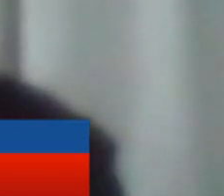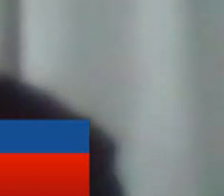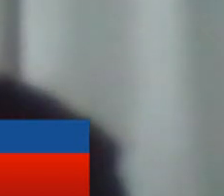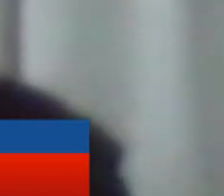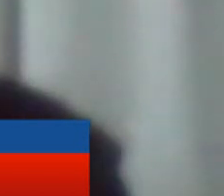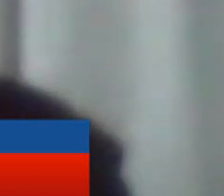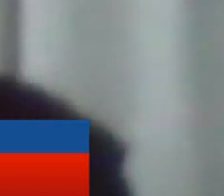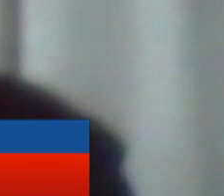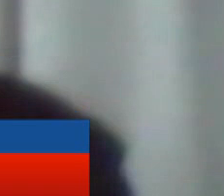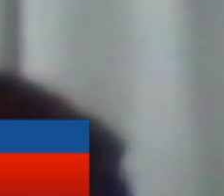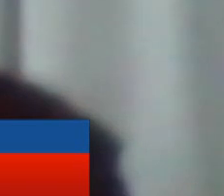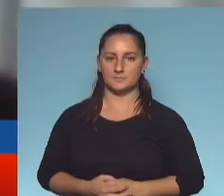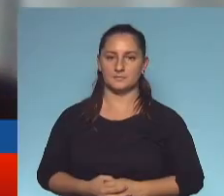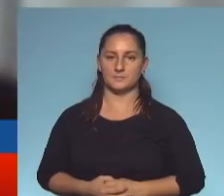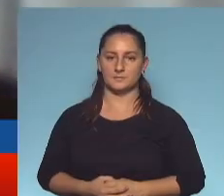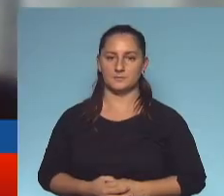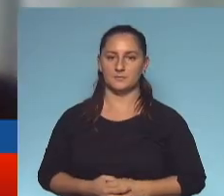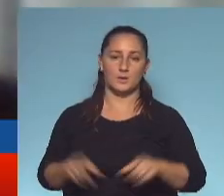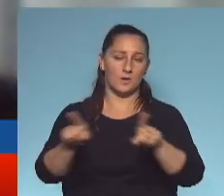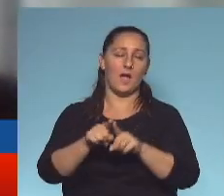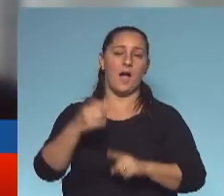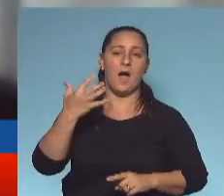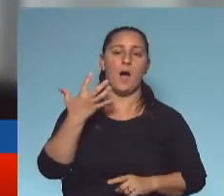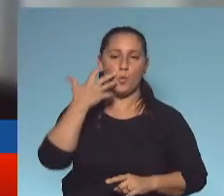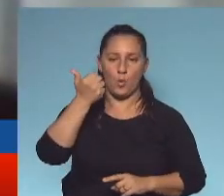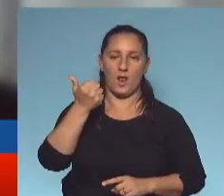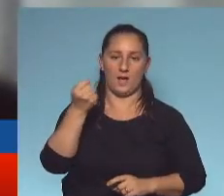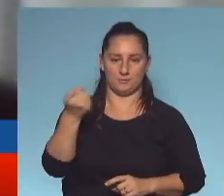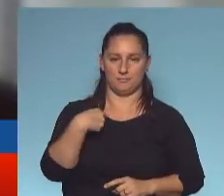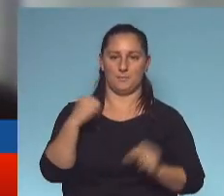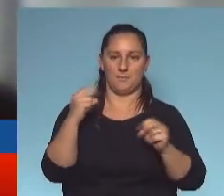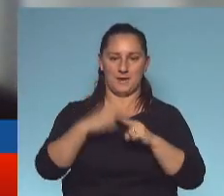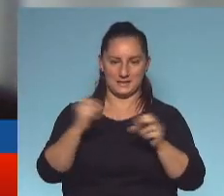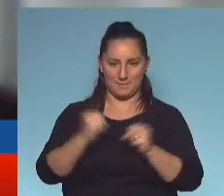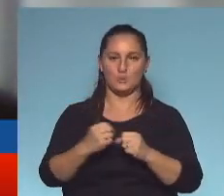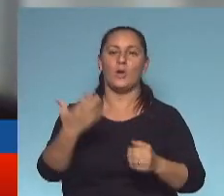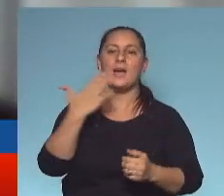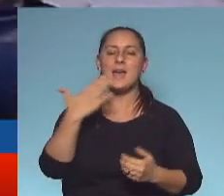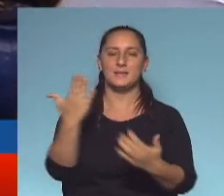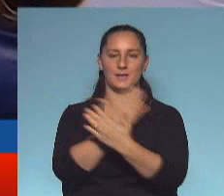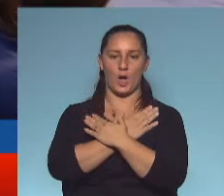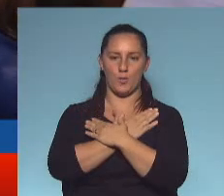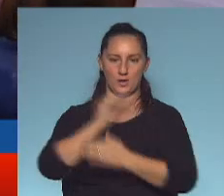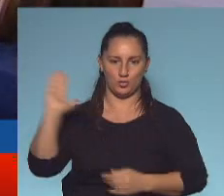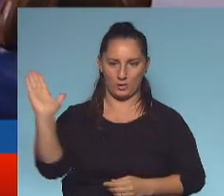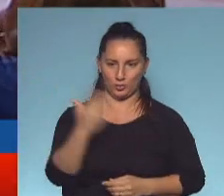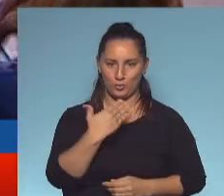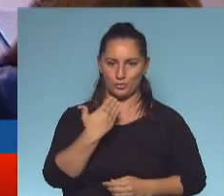madre y como abuela de Plaza de Mayo. Muchas gracias y un abrazo a todos.